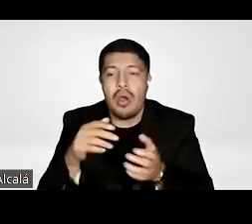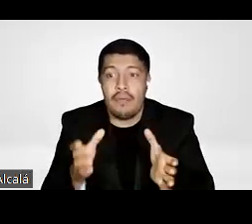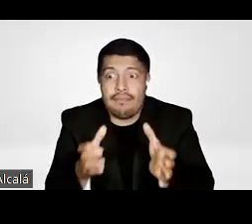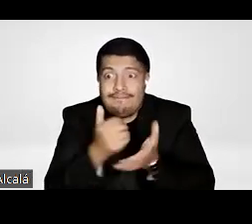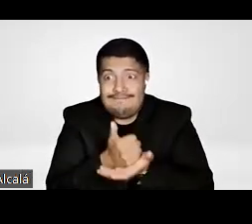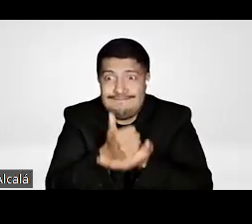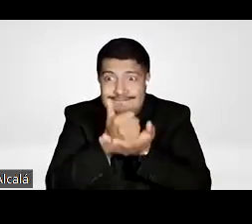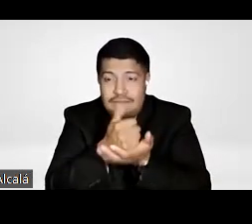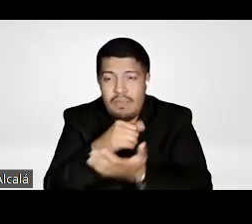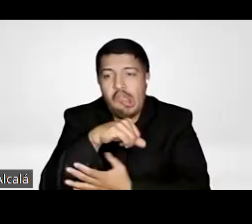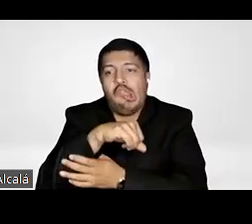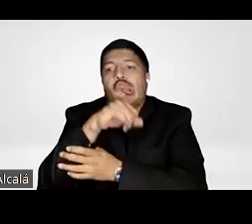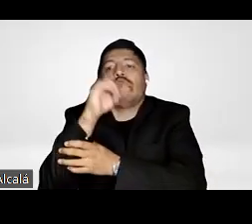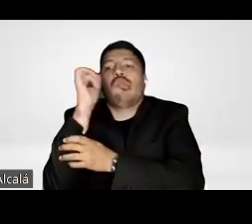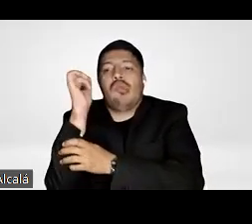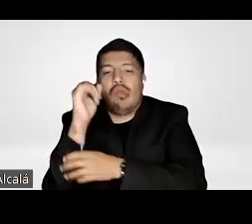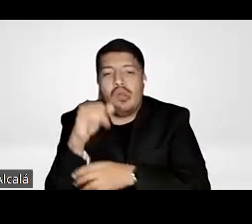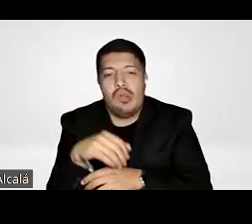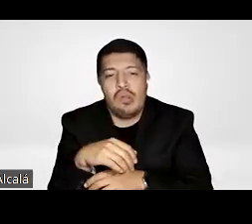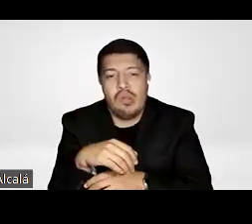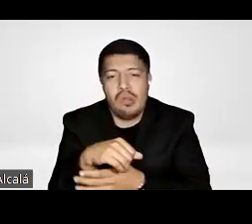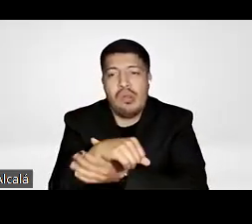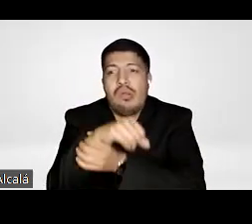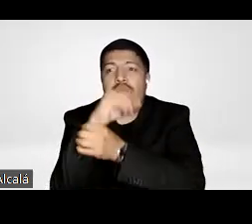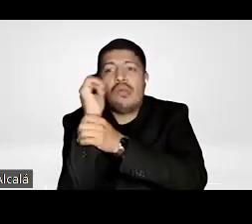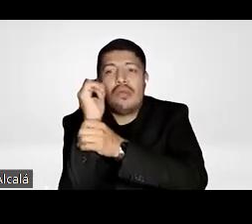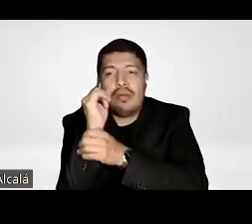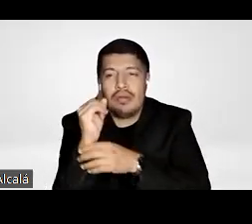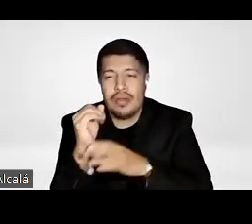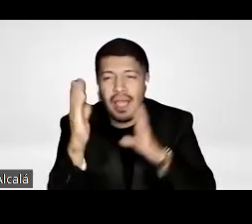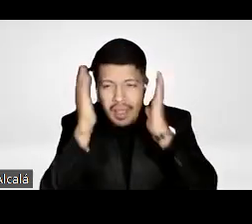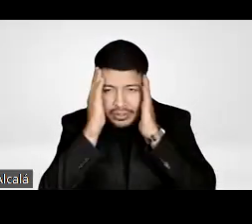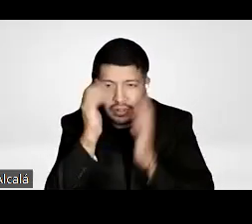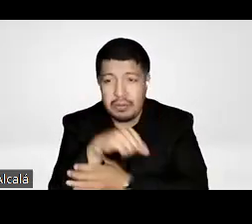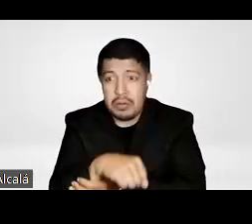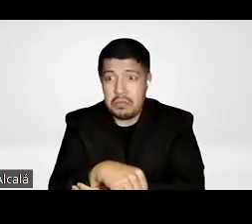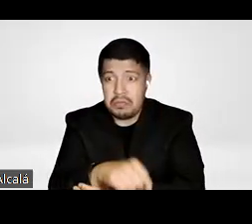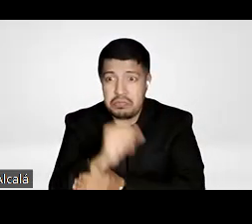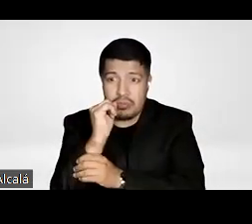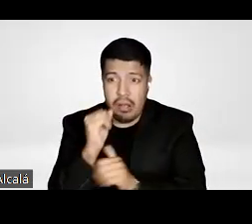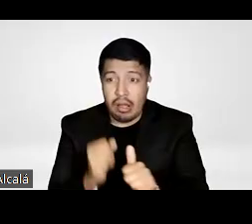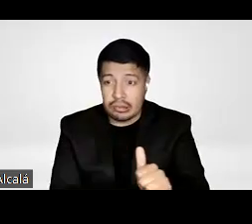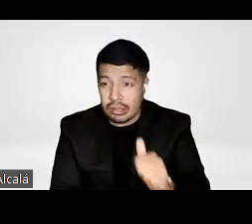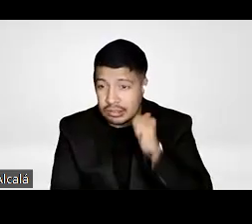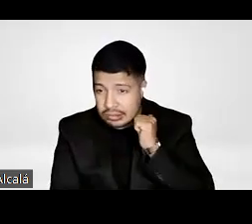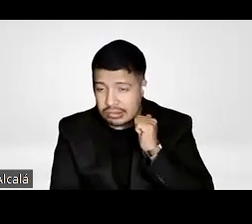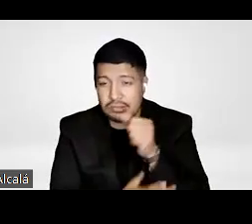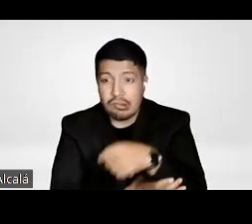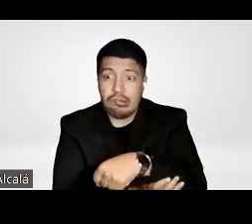que extienda su cabeza, que a la hora de hacer la reacción de apoyo, el niño se encorve hacia atrás, es un signo de